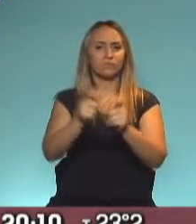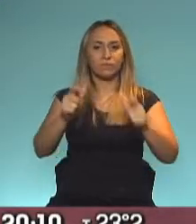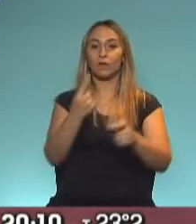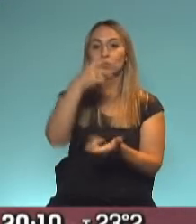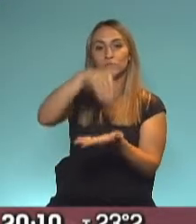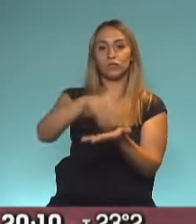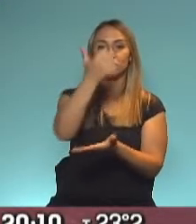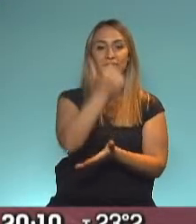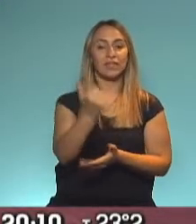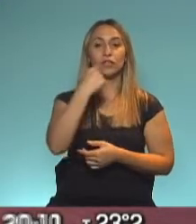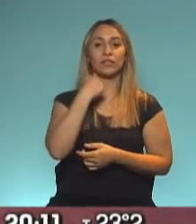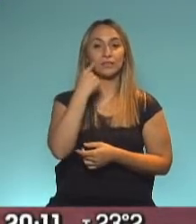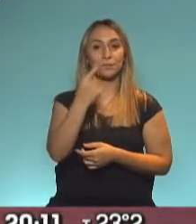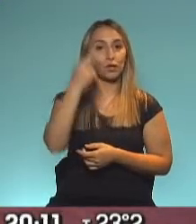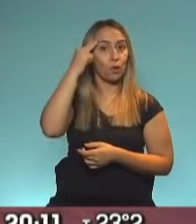ya es de